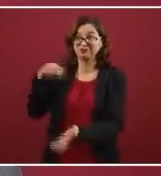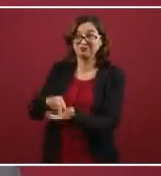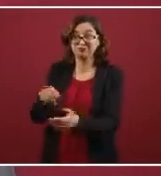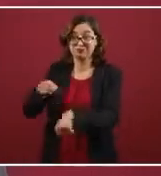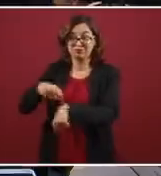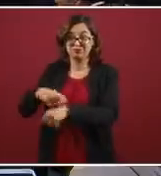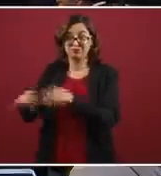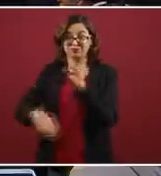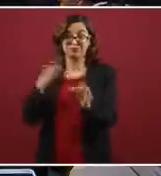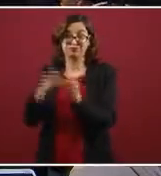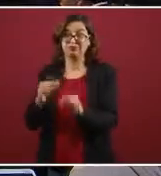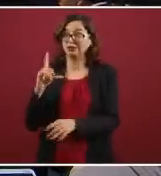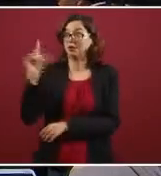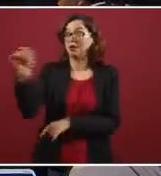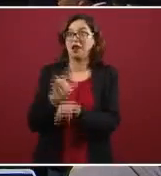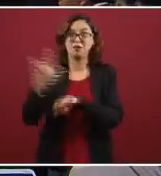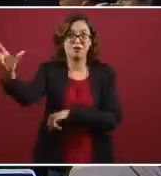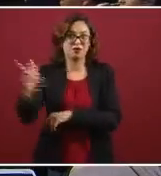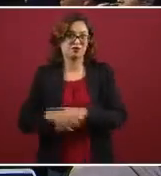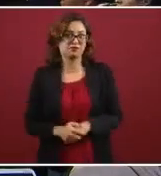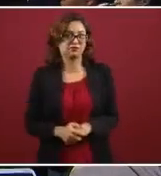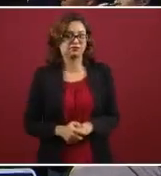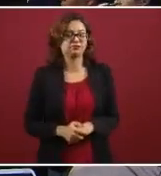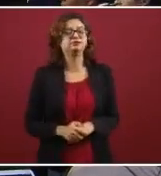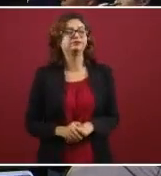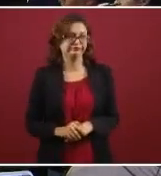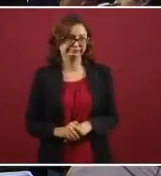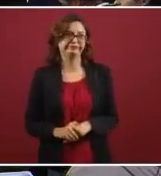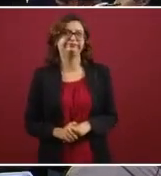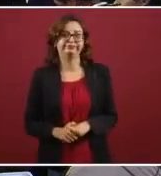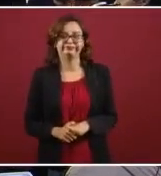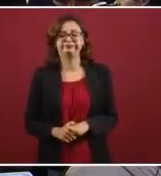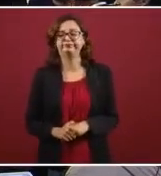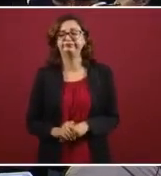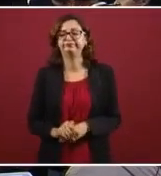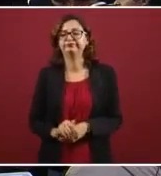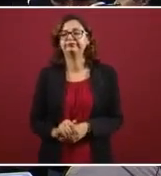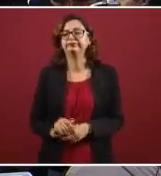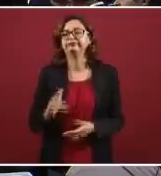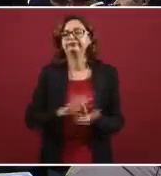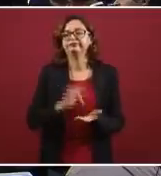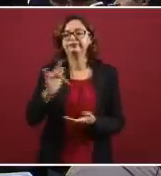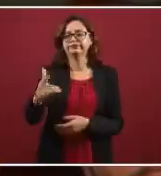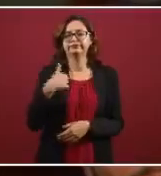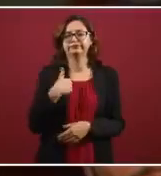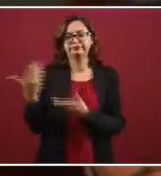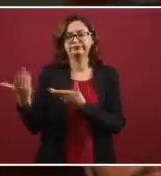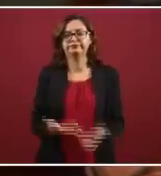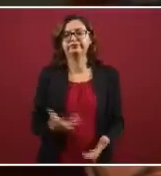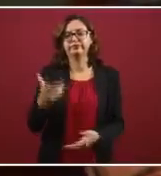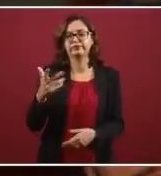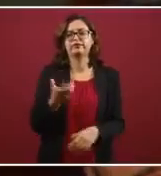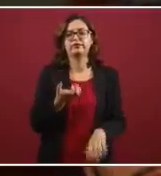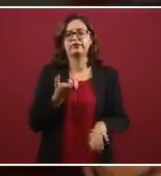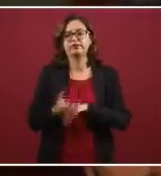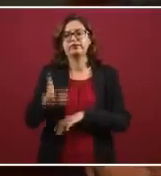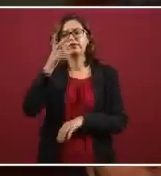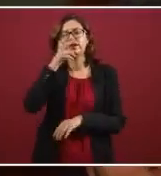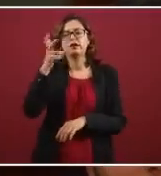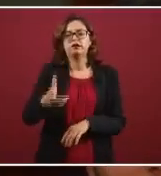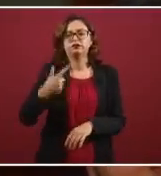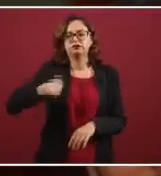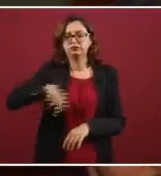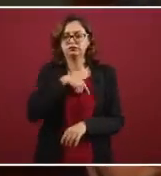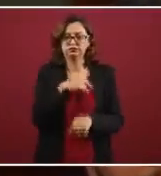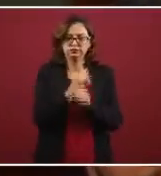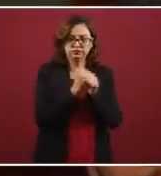llego. Lo van a dejar. Sí. Gracias, presidente. Muy buenos días. Rodolfo Ortiz, de Grupo 7 Comunicación, del Estado de Hidalgo. Traemos una